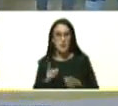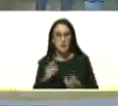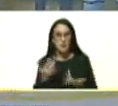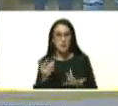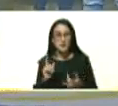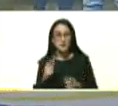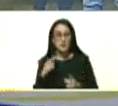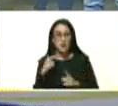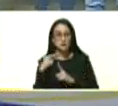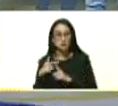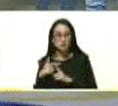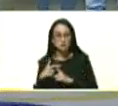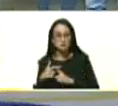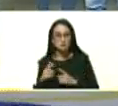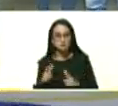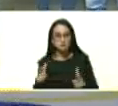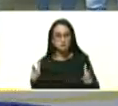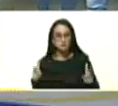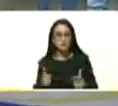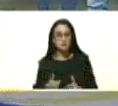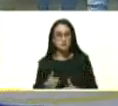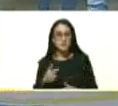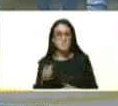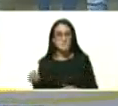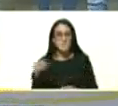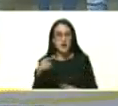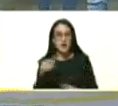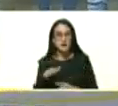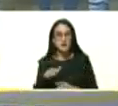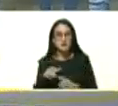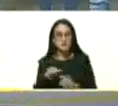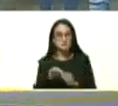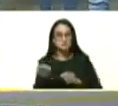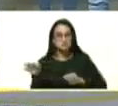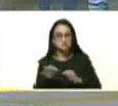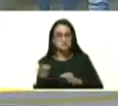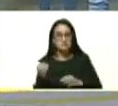sumando unas cuantas miles de hectáreas más en la producción del arroz,